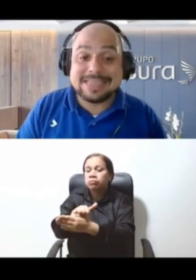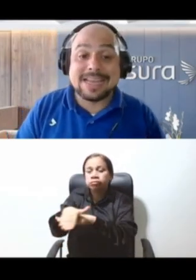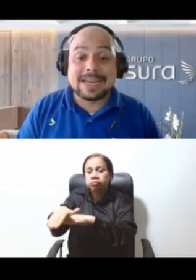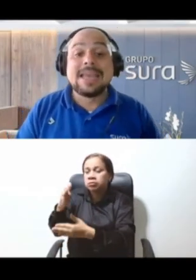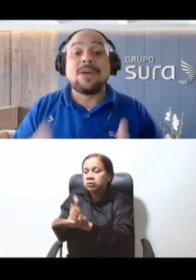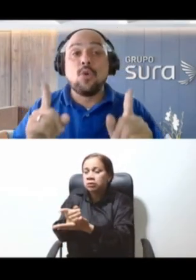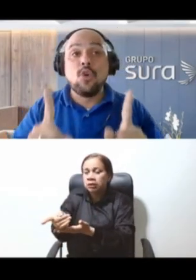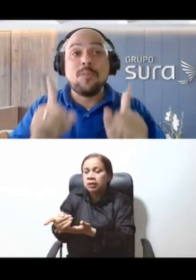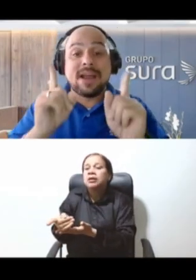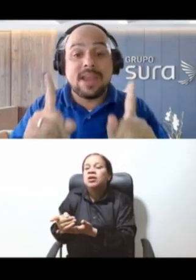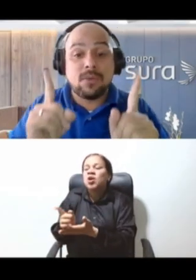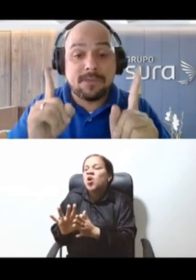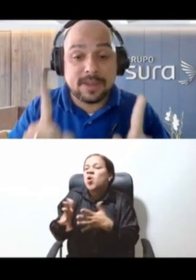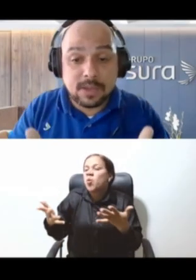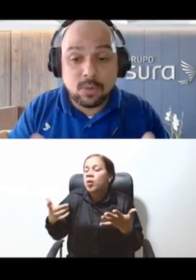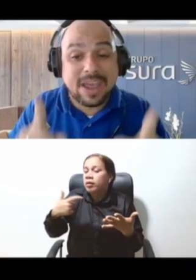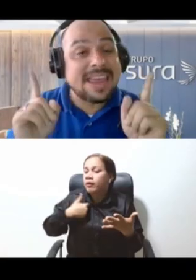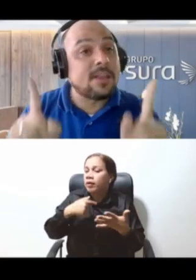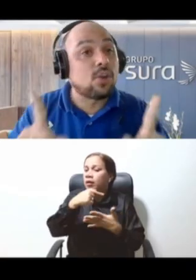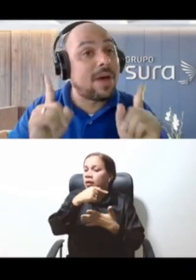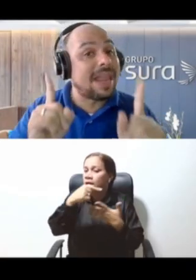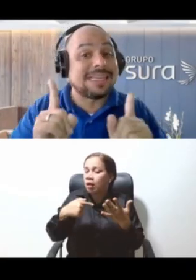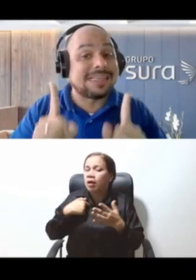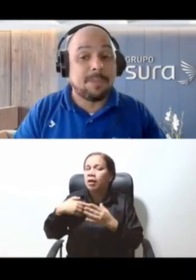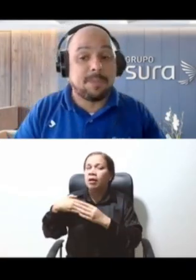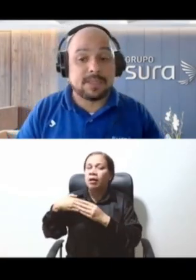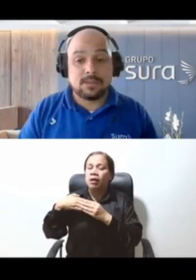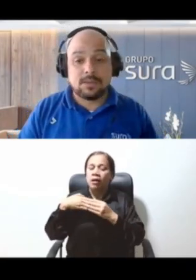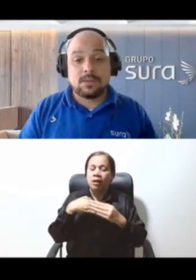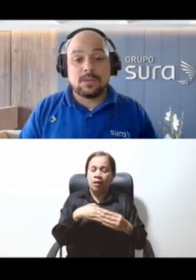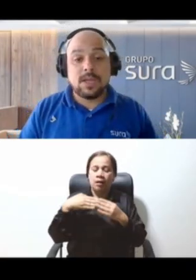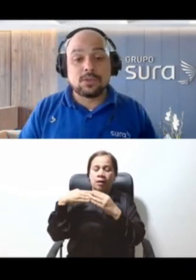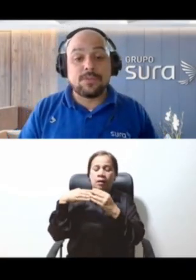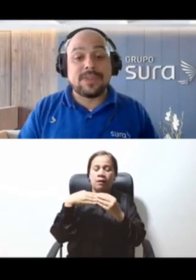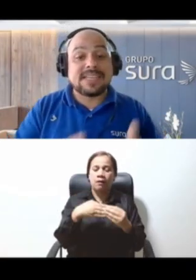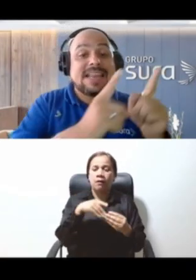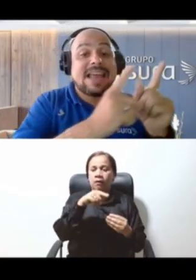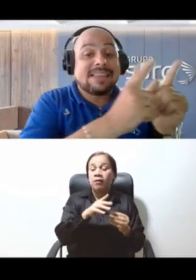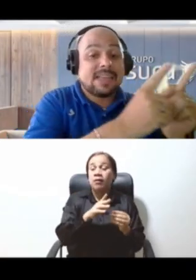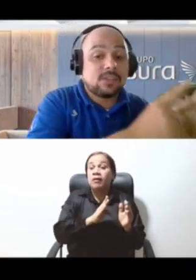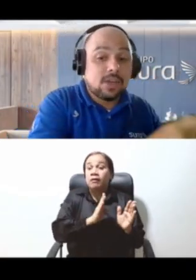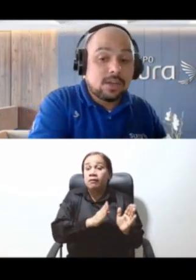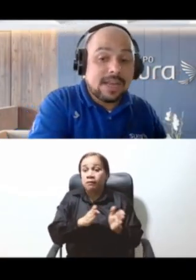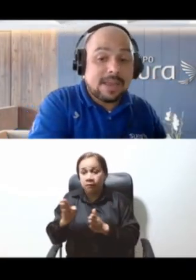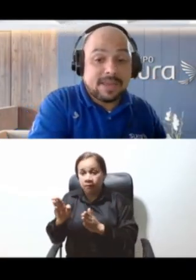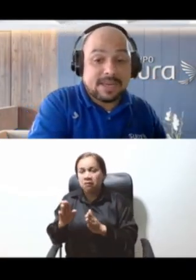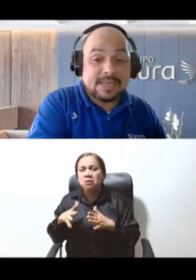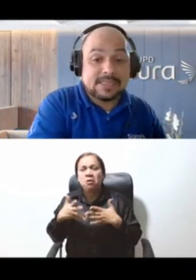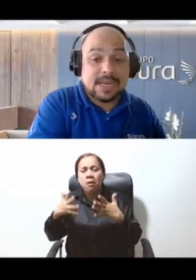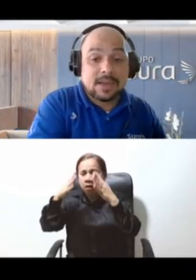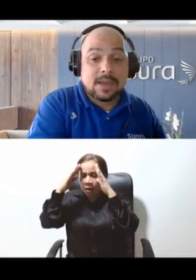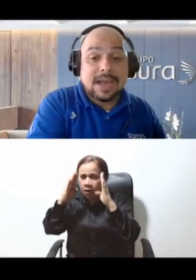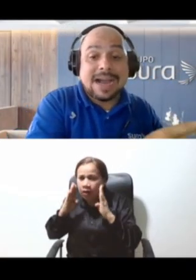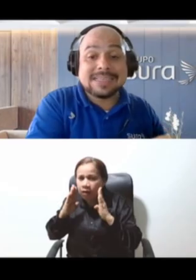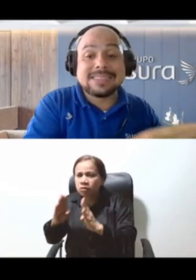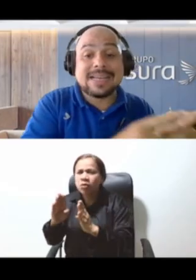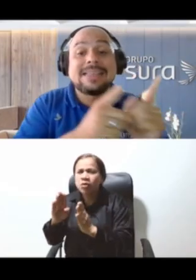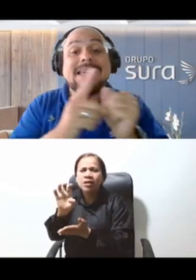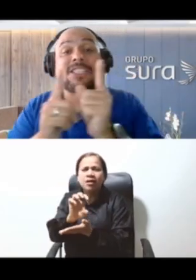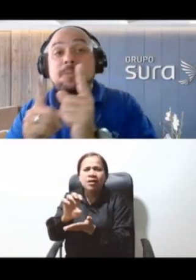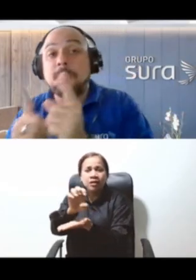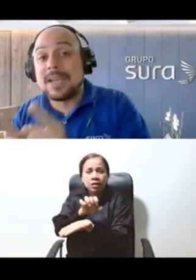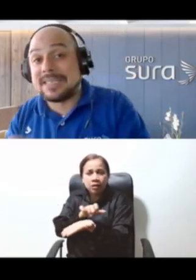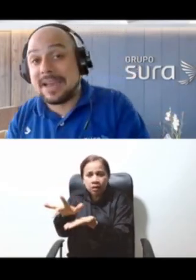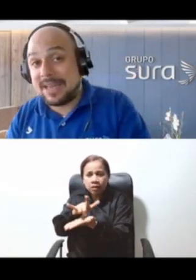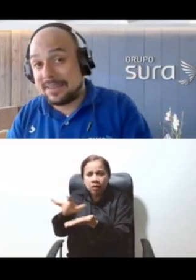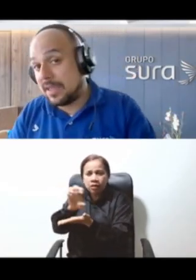que garantizar un manejo efectivo en todas las etapas. ¿Listo? Desde la atención de la emergencia